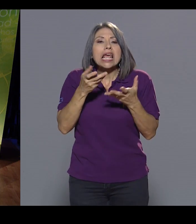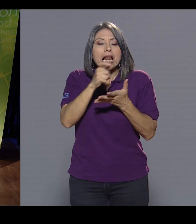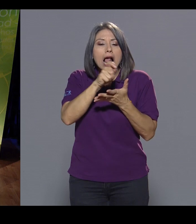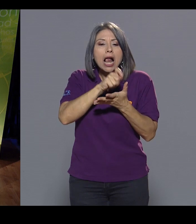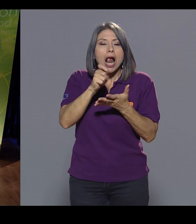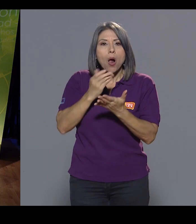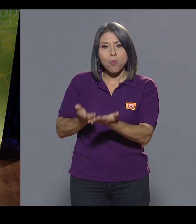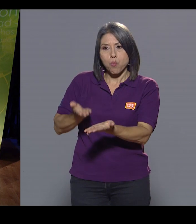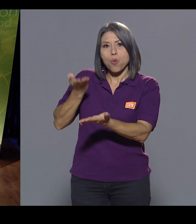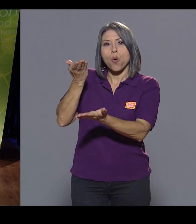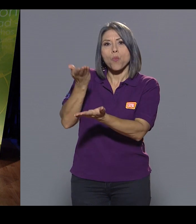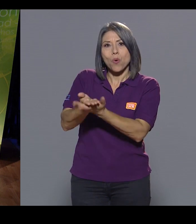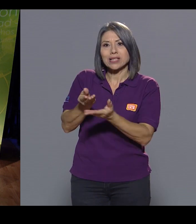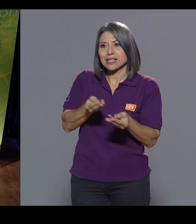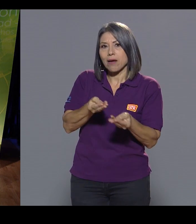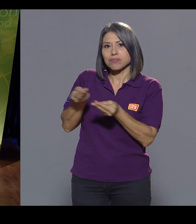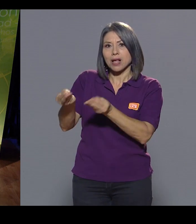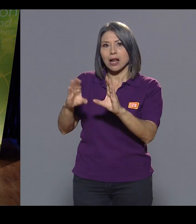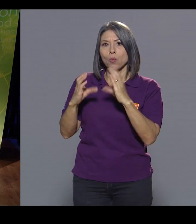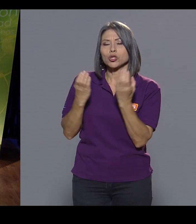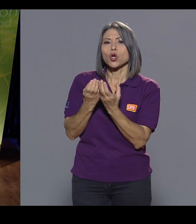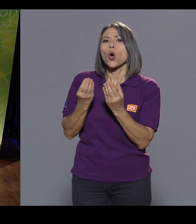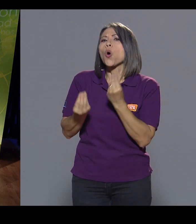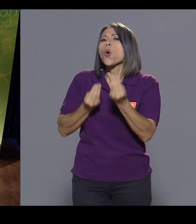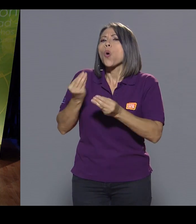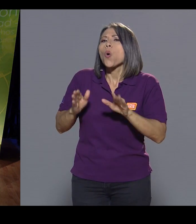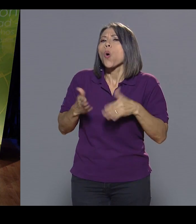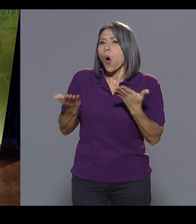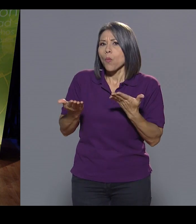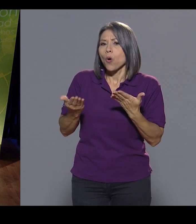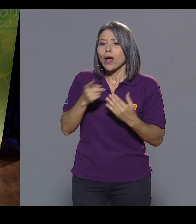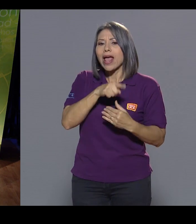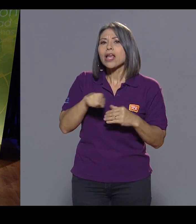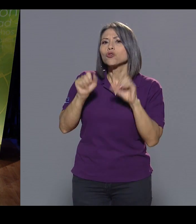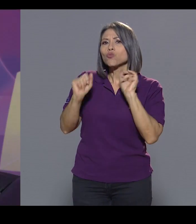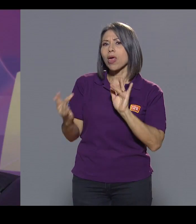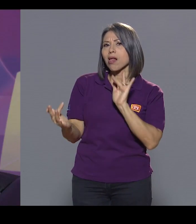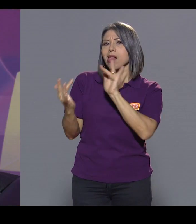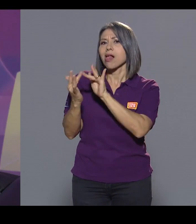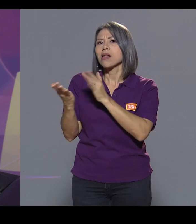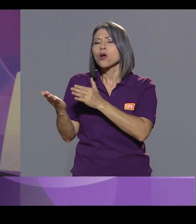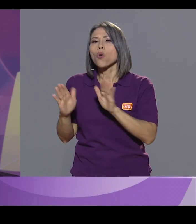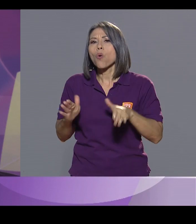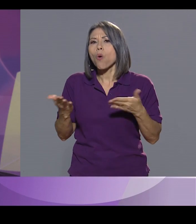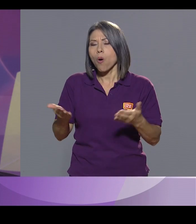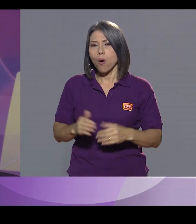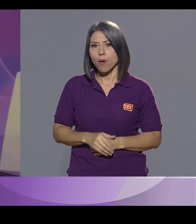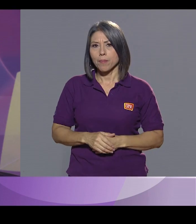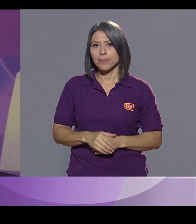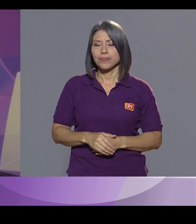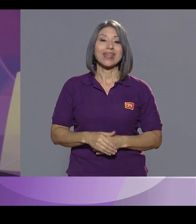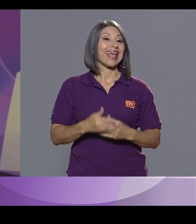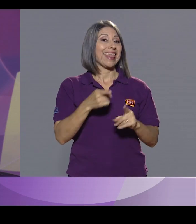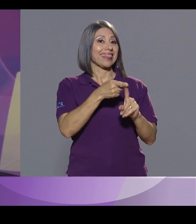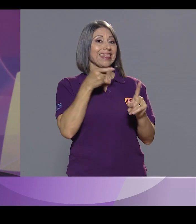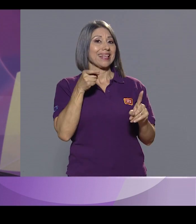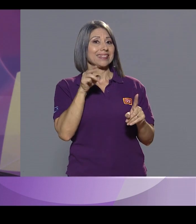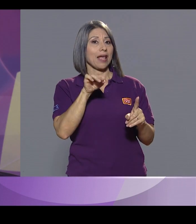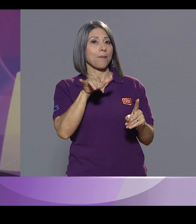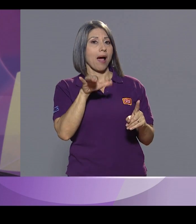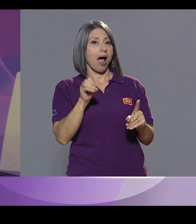propuesta también. ¿Cómo funciona eso? ¿Cómo se pueden acercar también como iniciativa ciudadana? Claro. Desde mayo